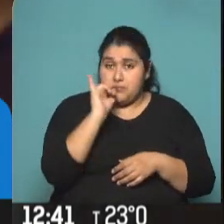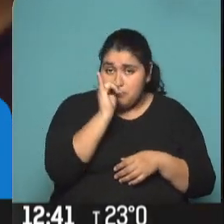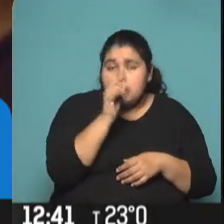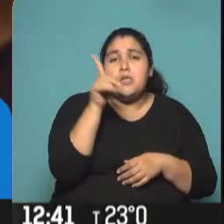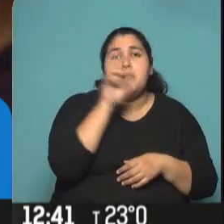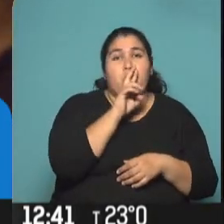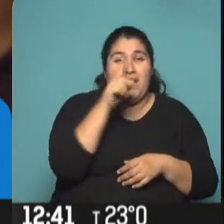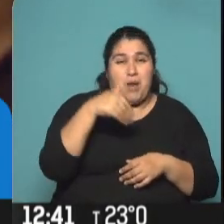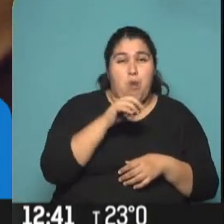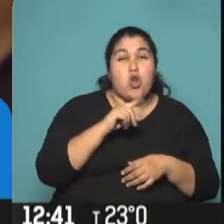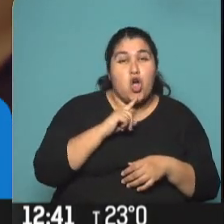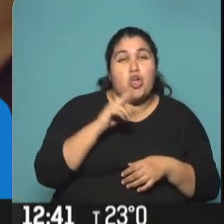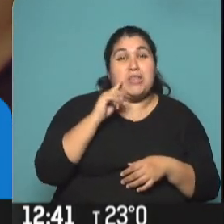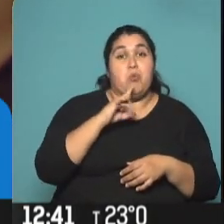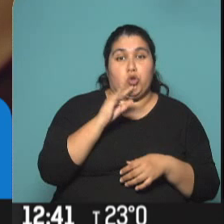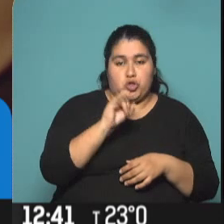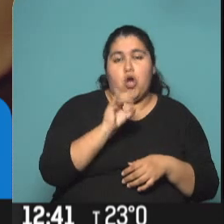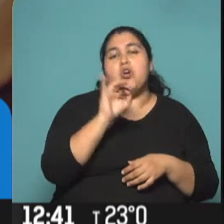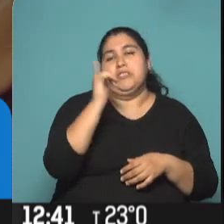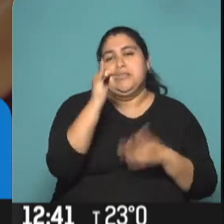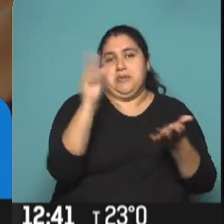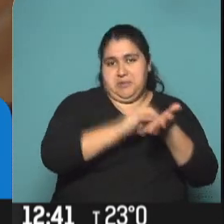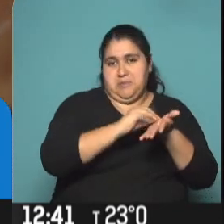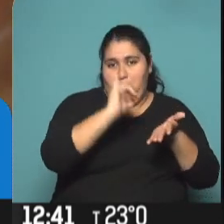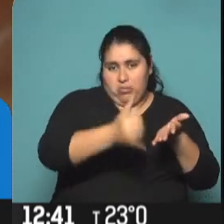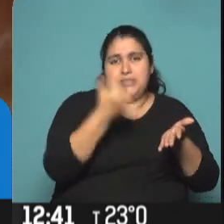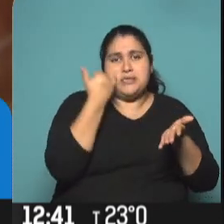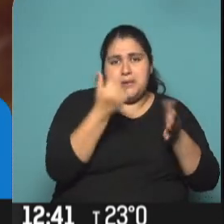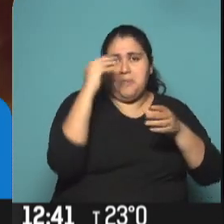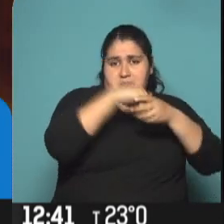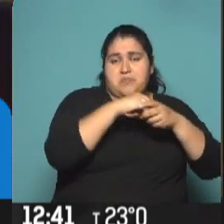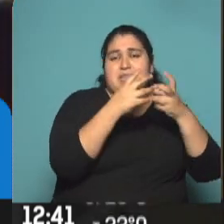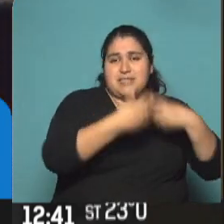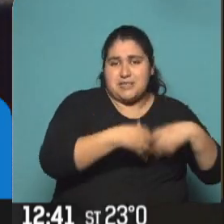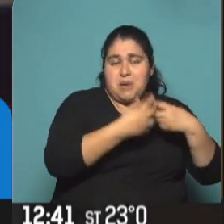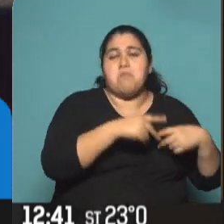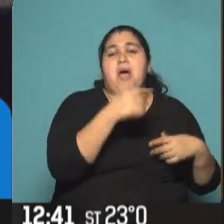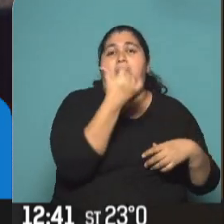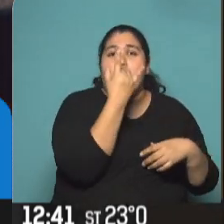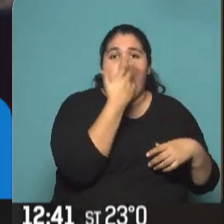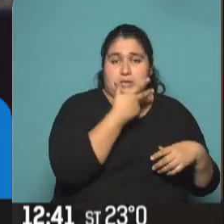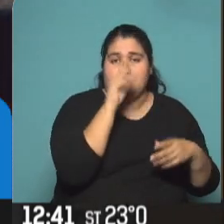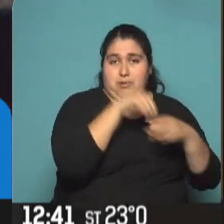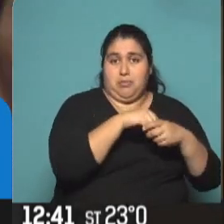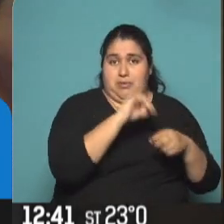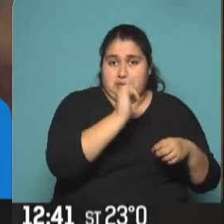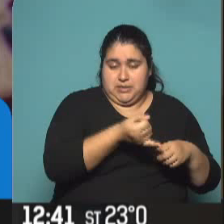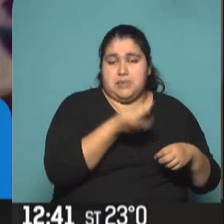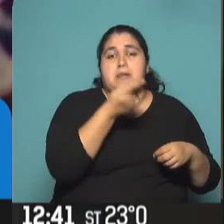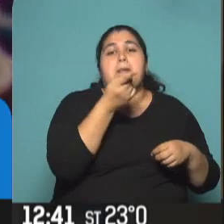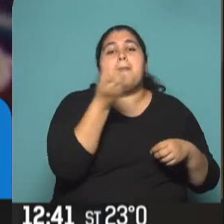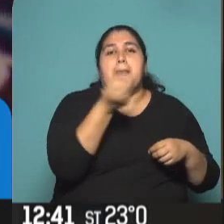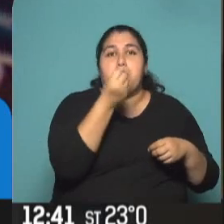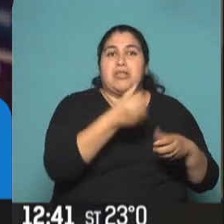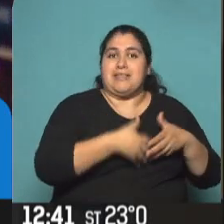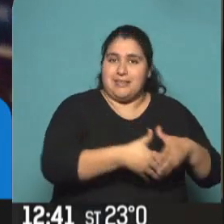monotributistas también están alcanzado los monotributistas fueron alcanzados al sistema de asignaciones familiares en el 2016 incluye también el